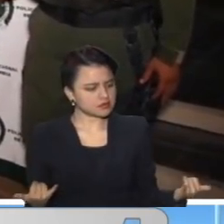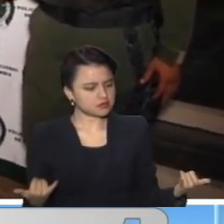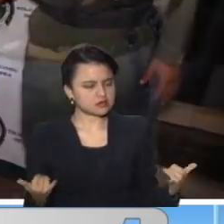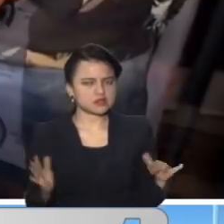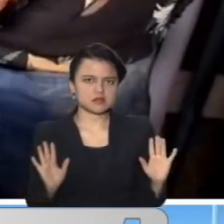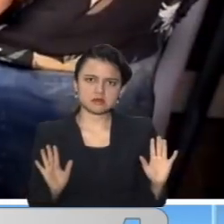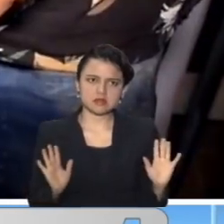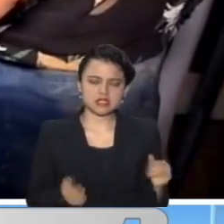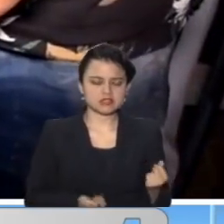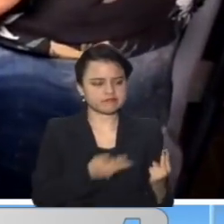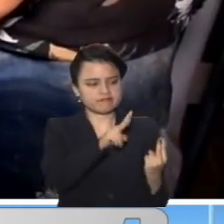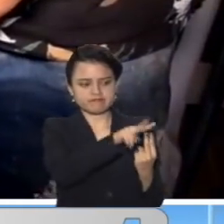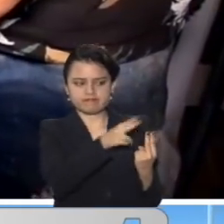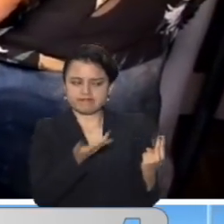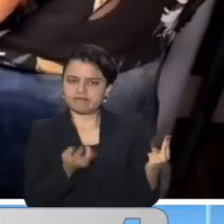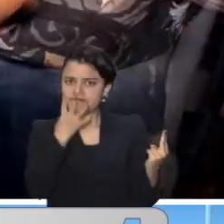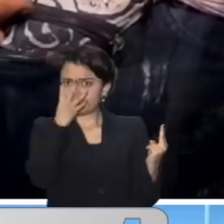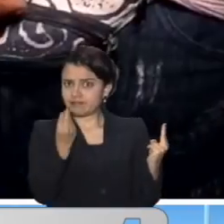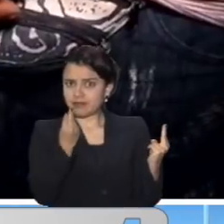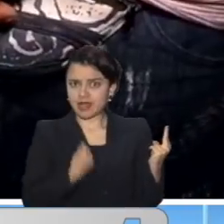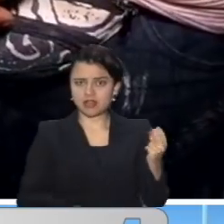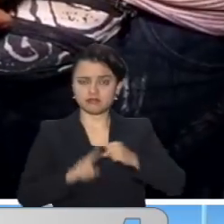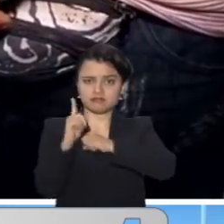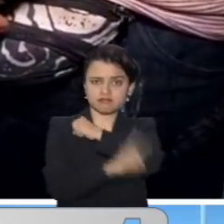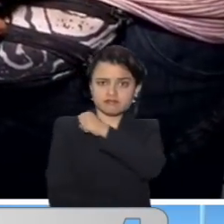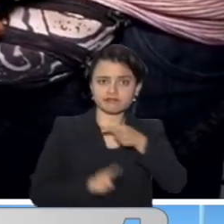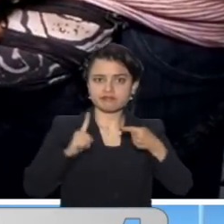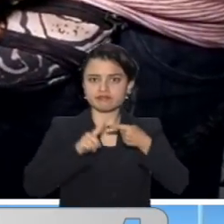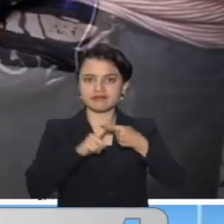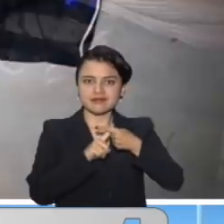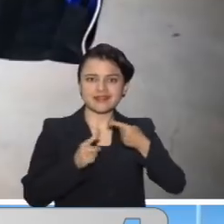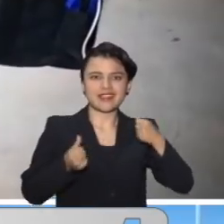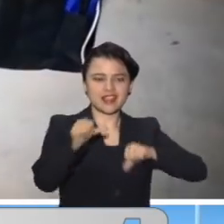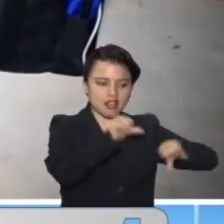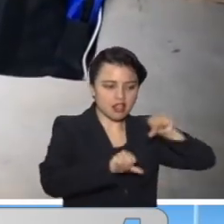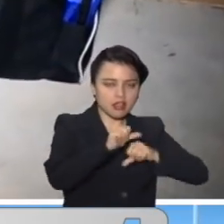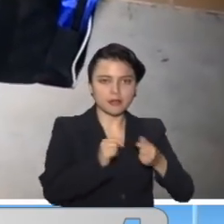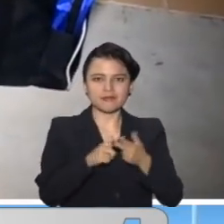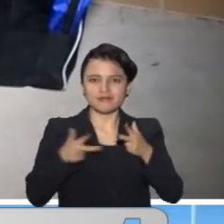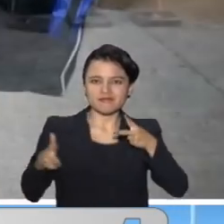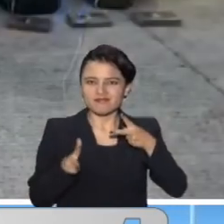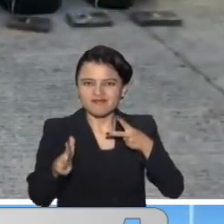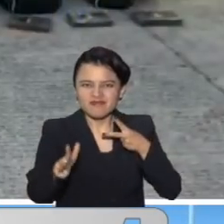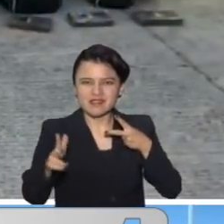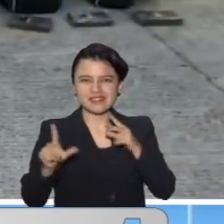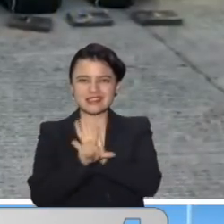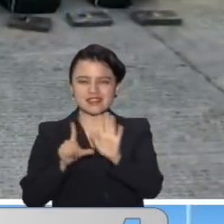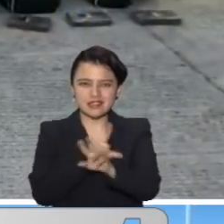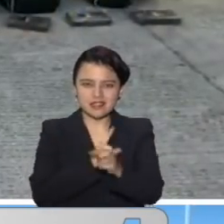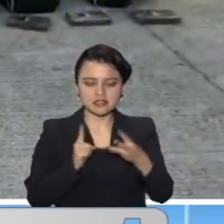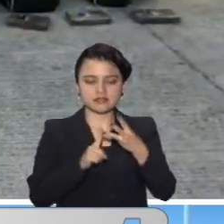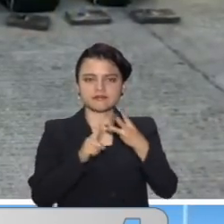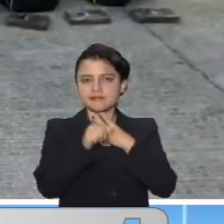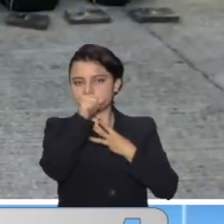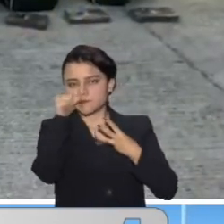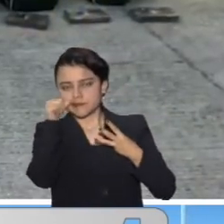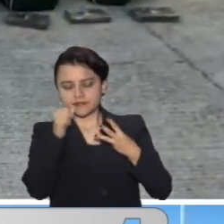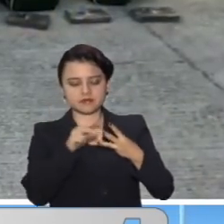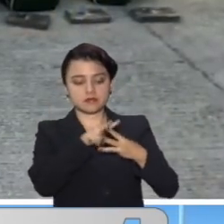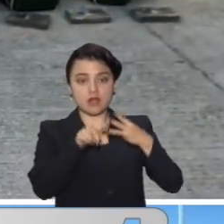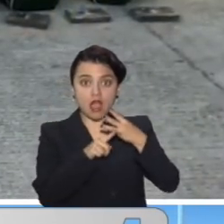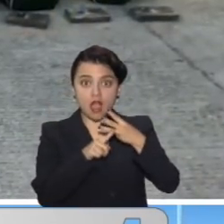Fiscalía General de la Nación por los delitos de tráfico, fabricación o porte de estupefacientes. Posteriormente, un juez de control